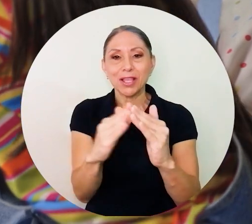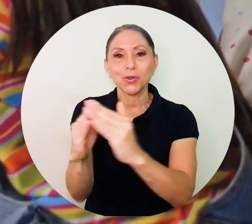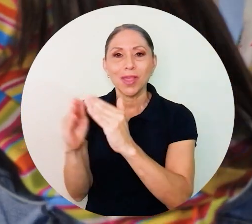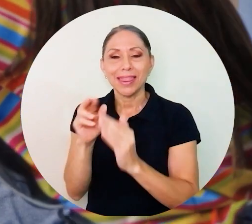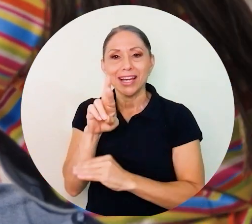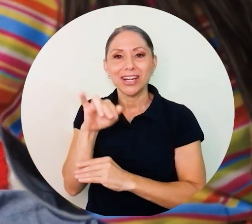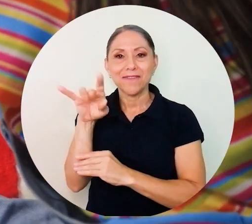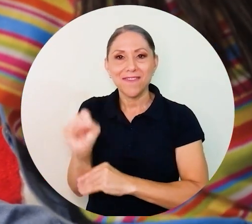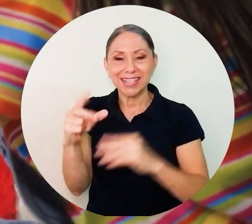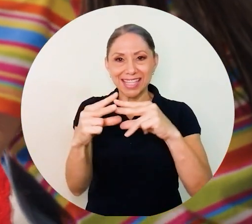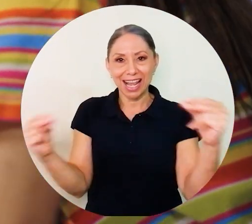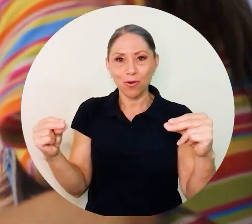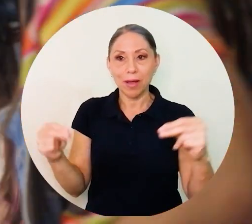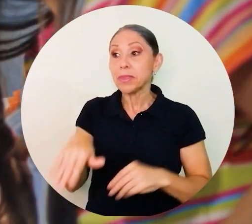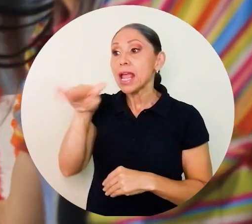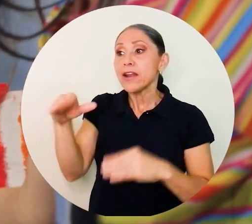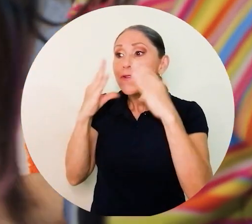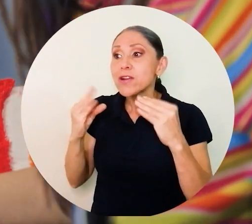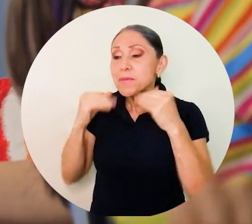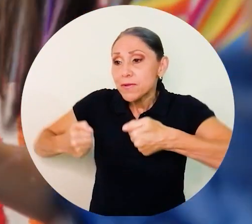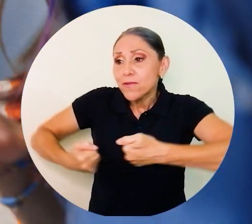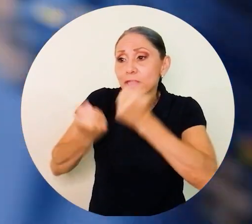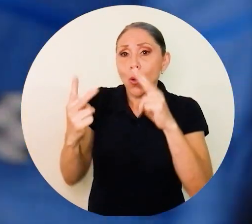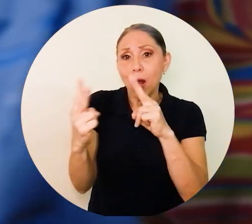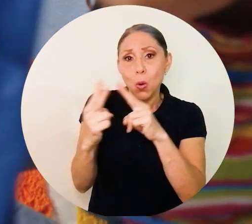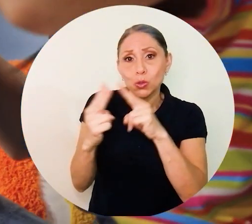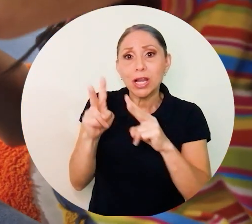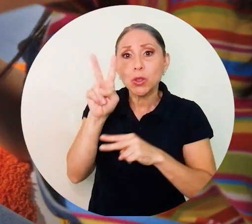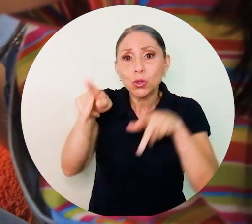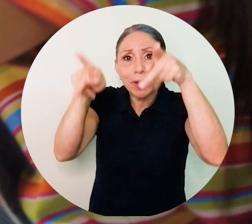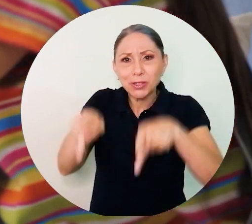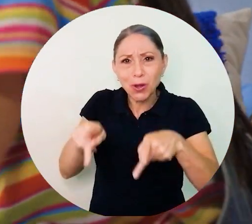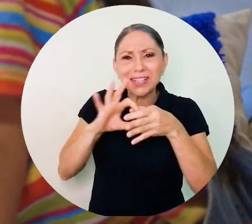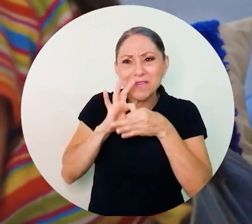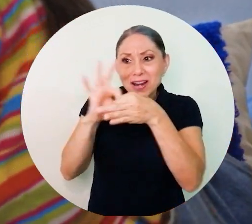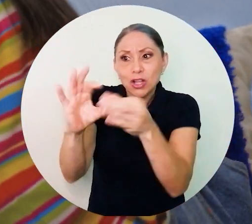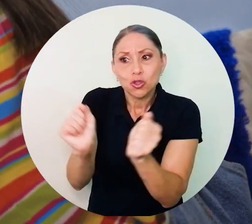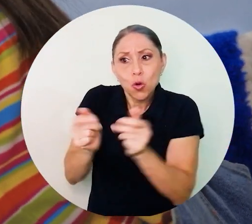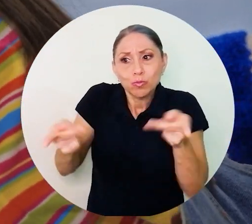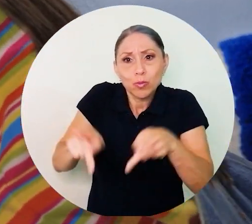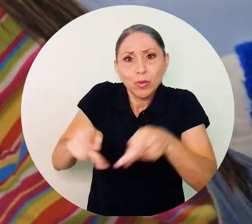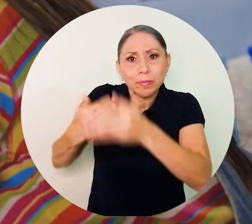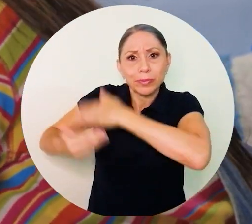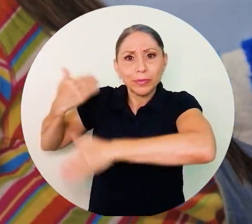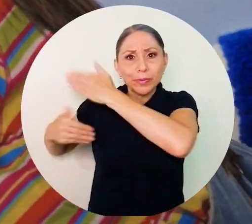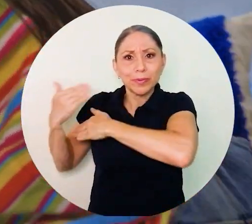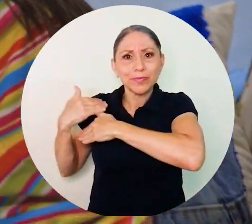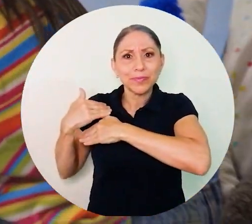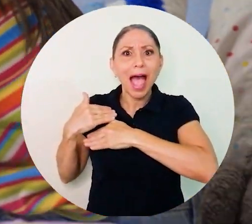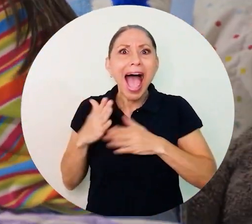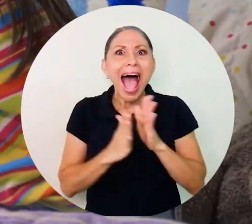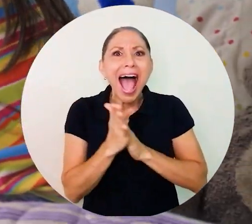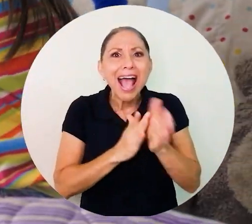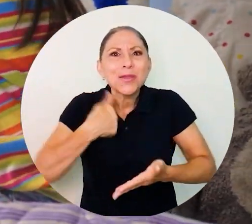Rimi, te reto a conocer dos personajes que tuvieran que ver en estos acontecimientos.